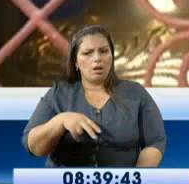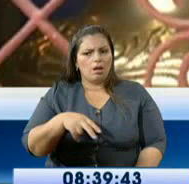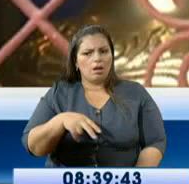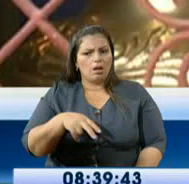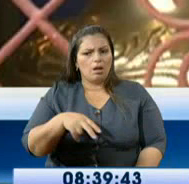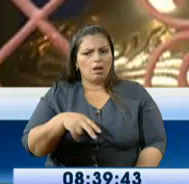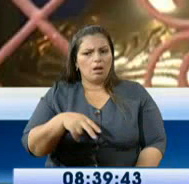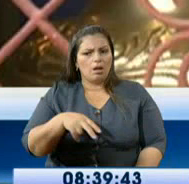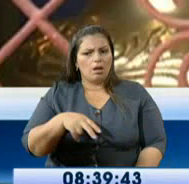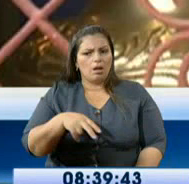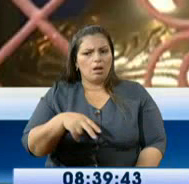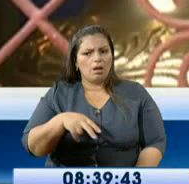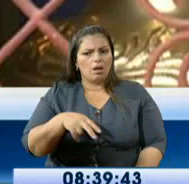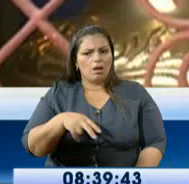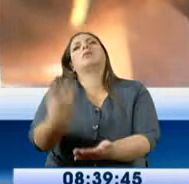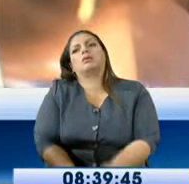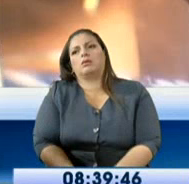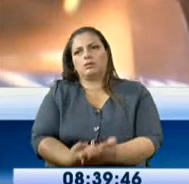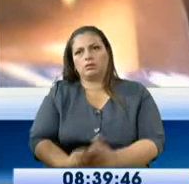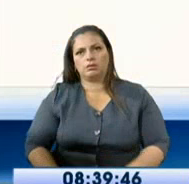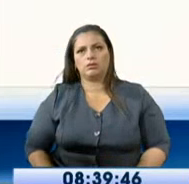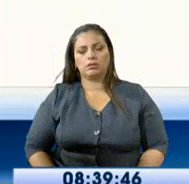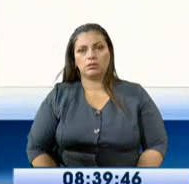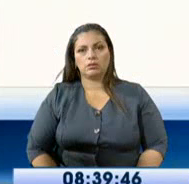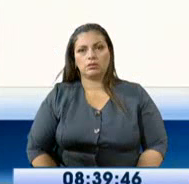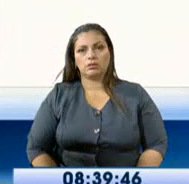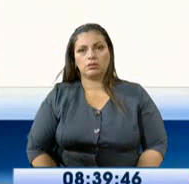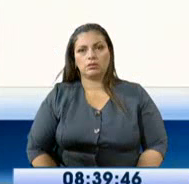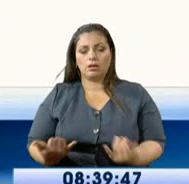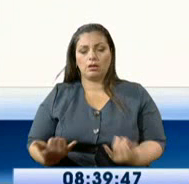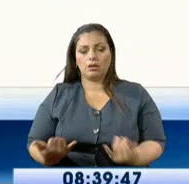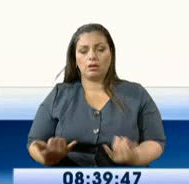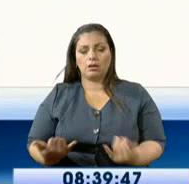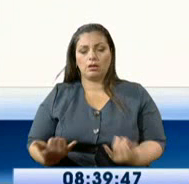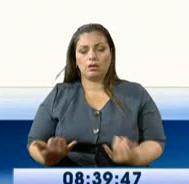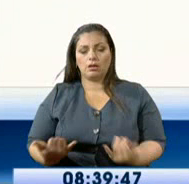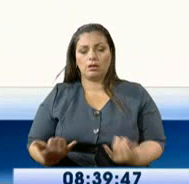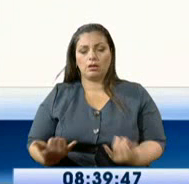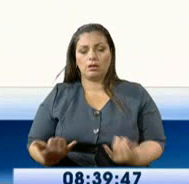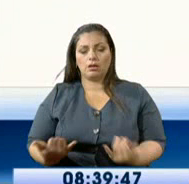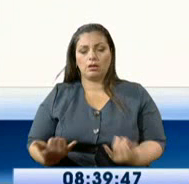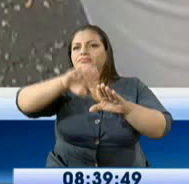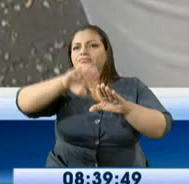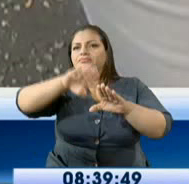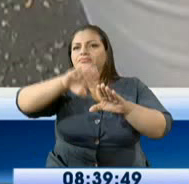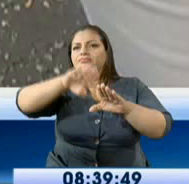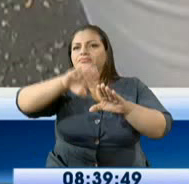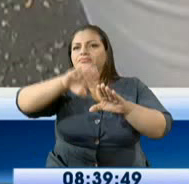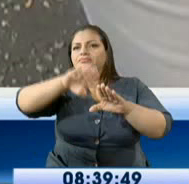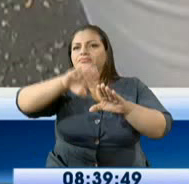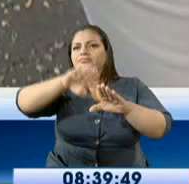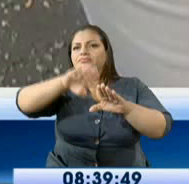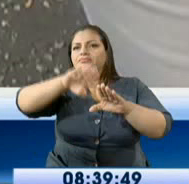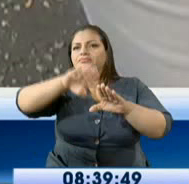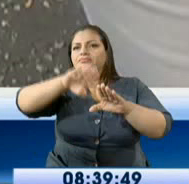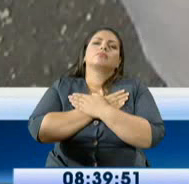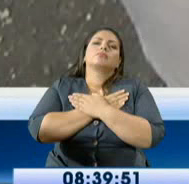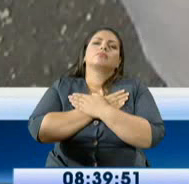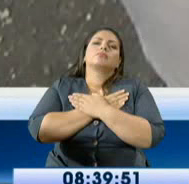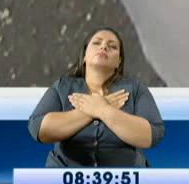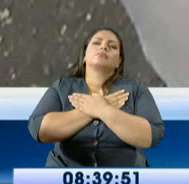las calles Edalana entre Washington y México. Sabrina es su hermana mayor. Sí, y pero nosotros no podíamos creer que era él